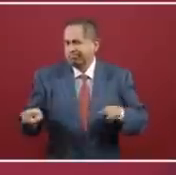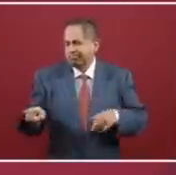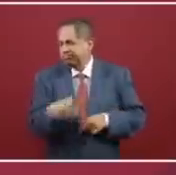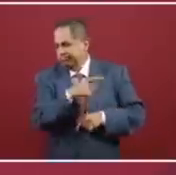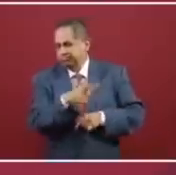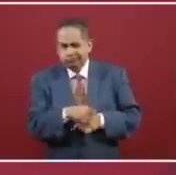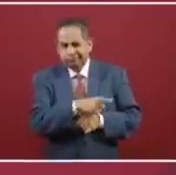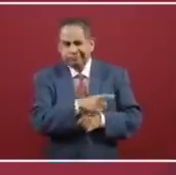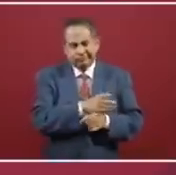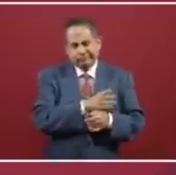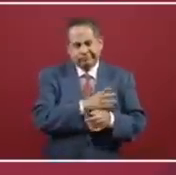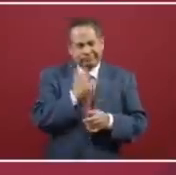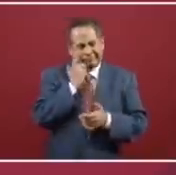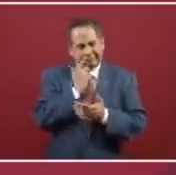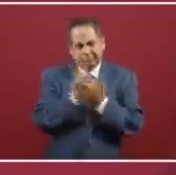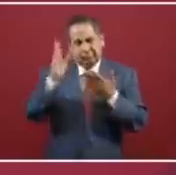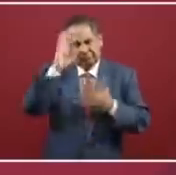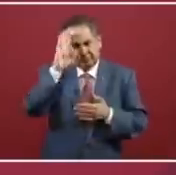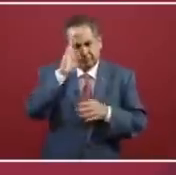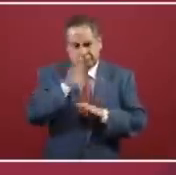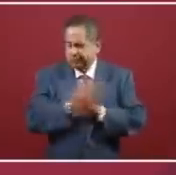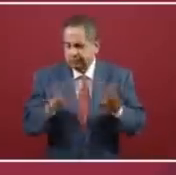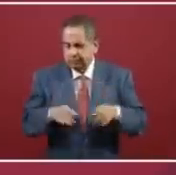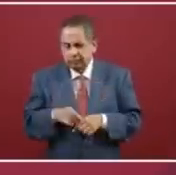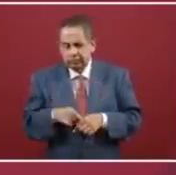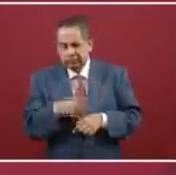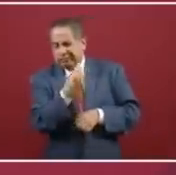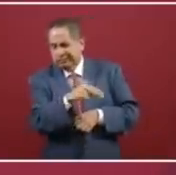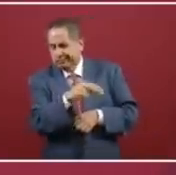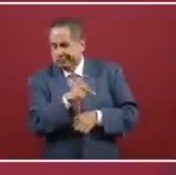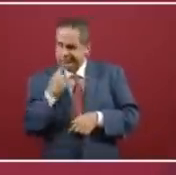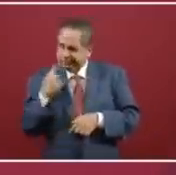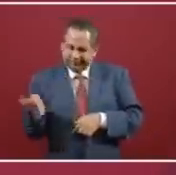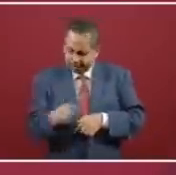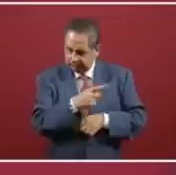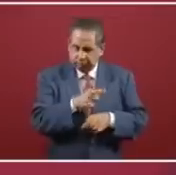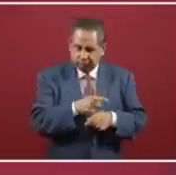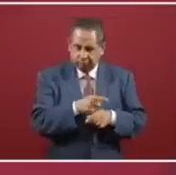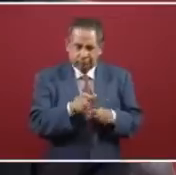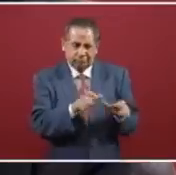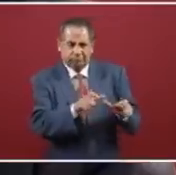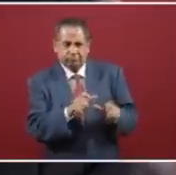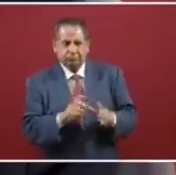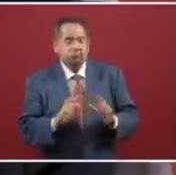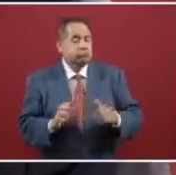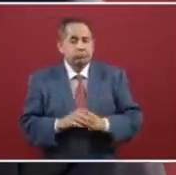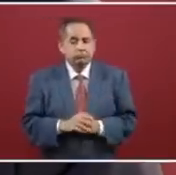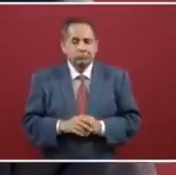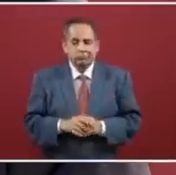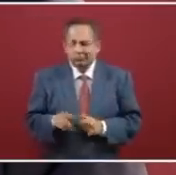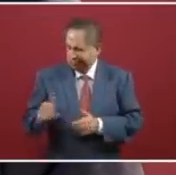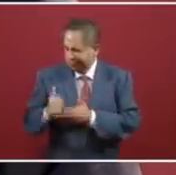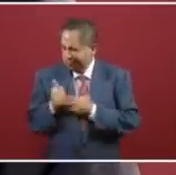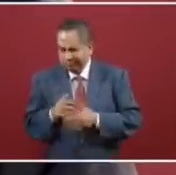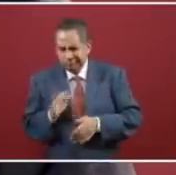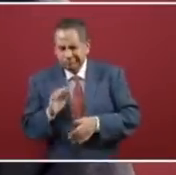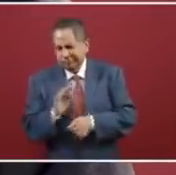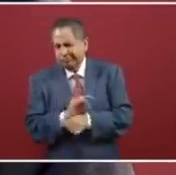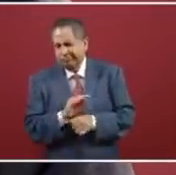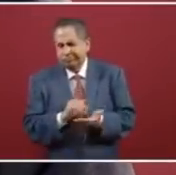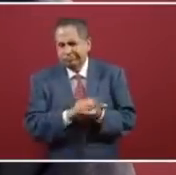se pasa fulano de tal y ayúdenme